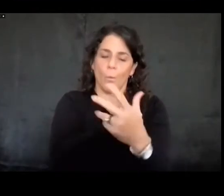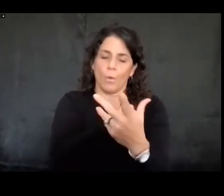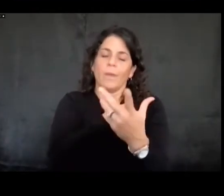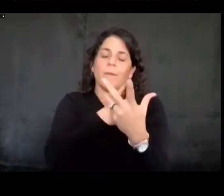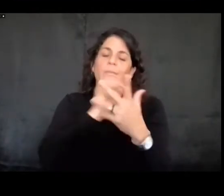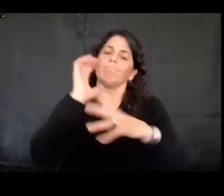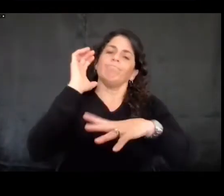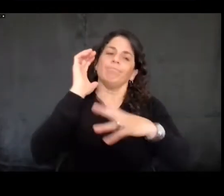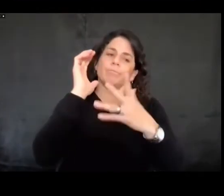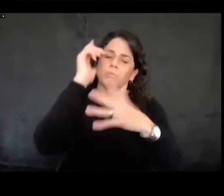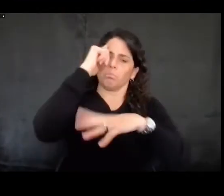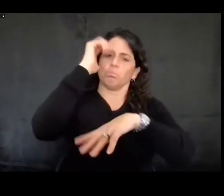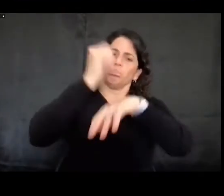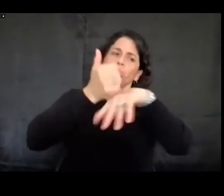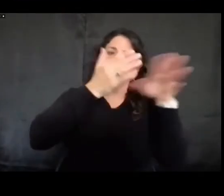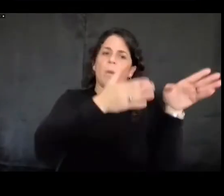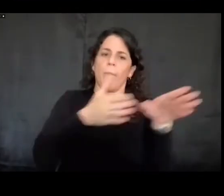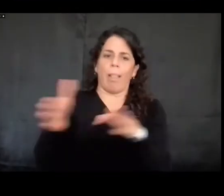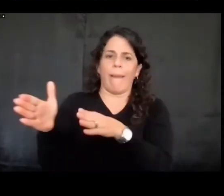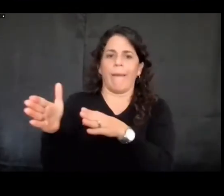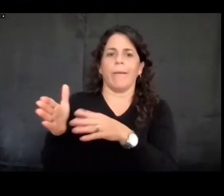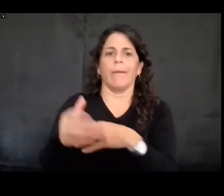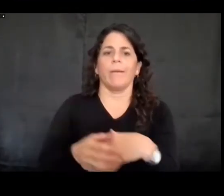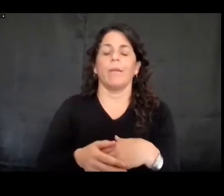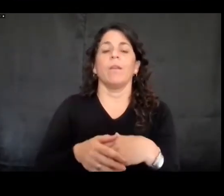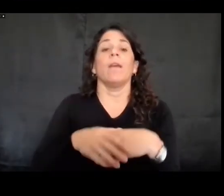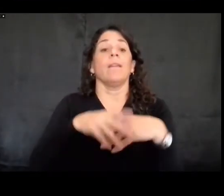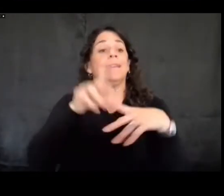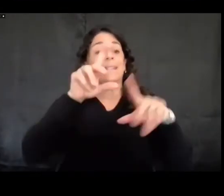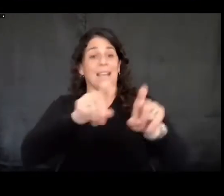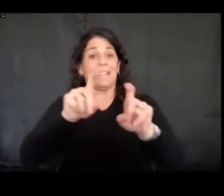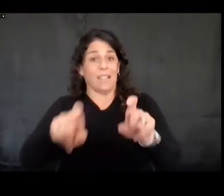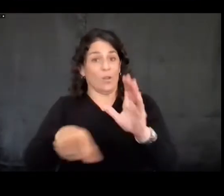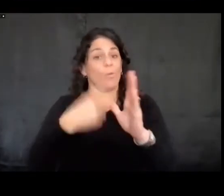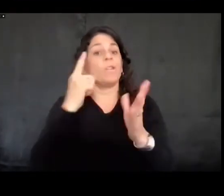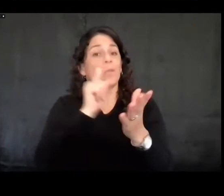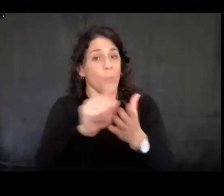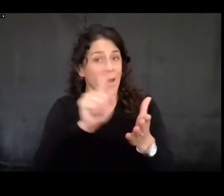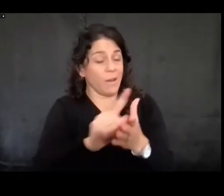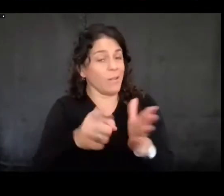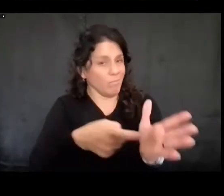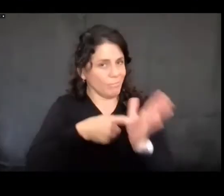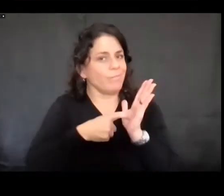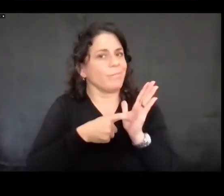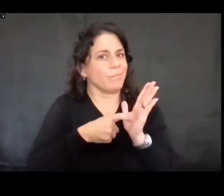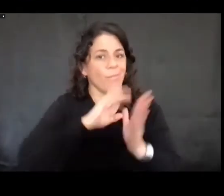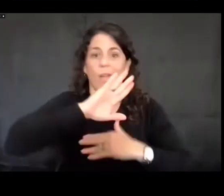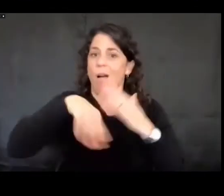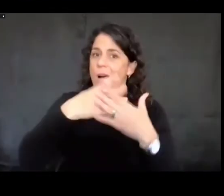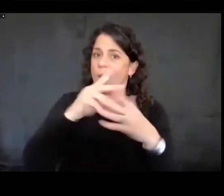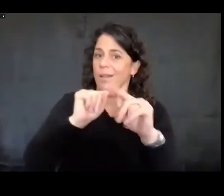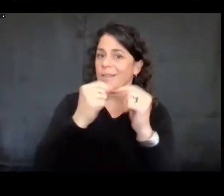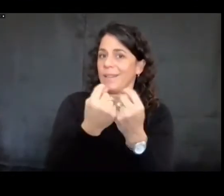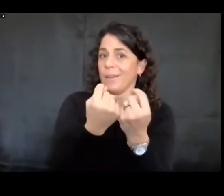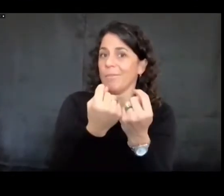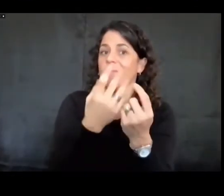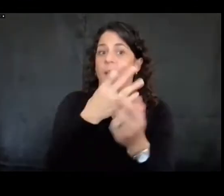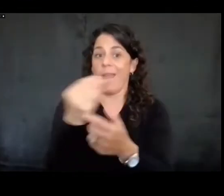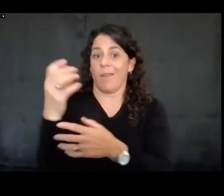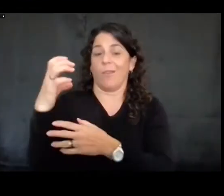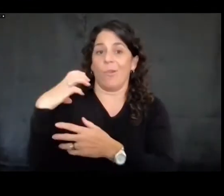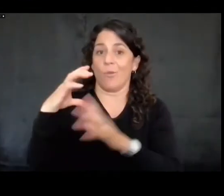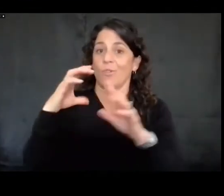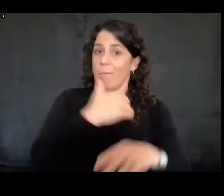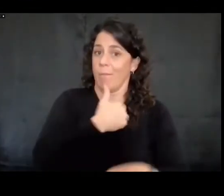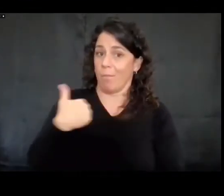tienen que tener atenuantes de poco contacto o sea una vez por semana tienen que hacerse análisis todo lo que están